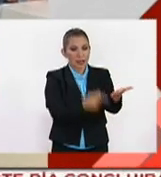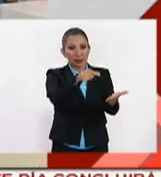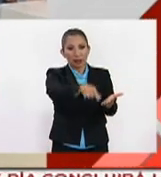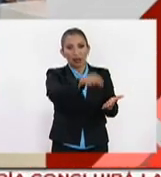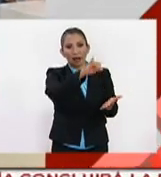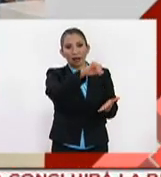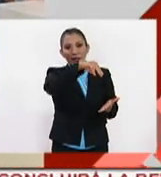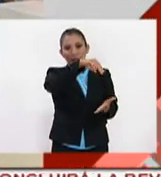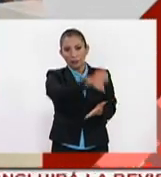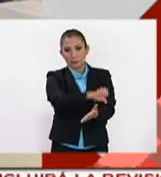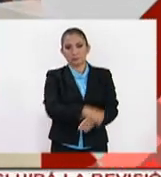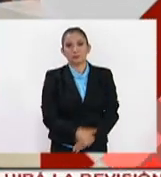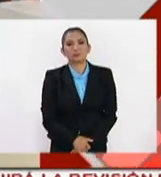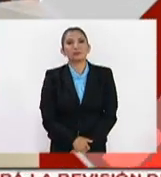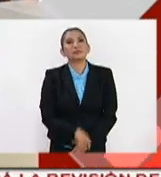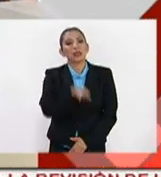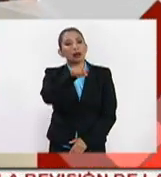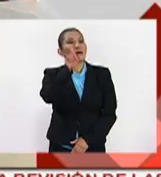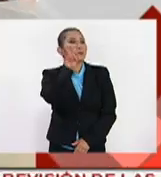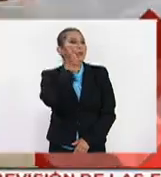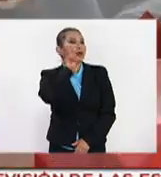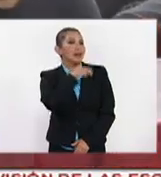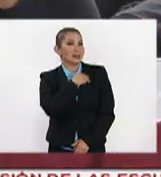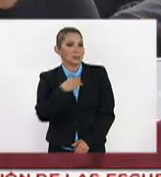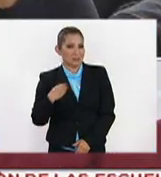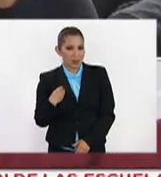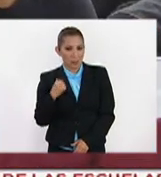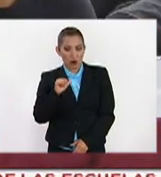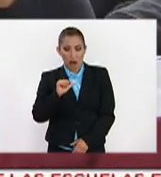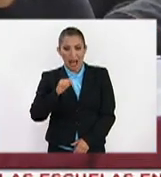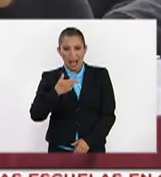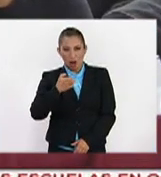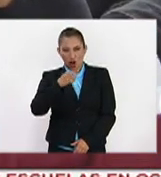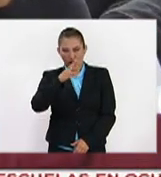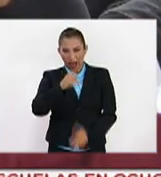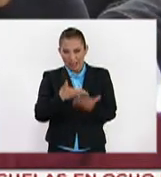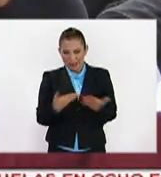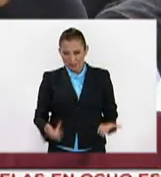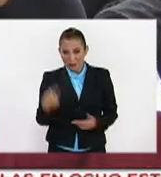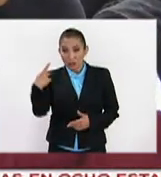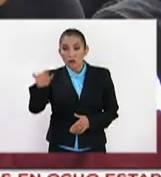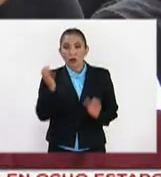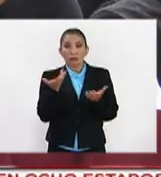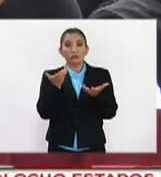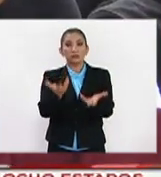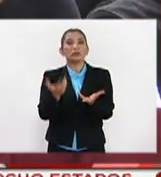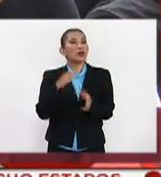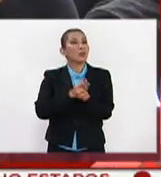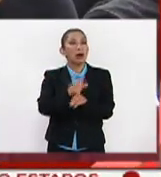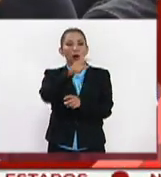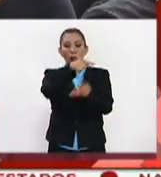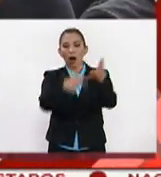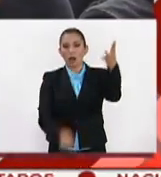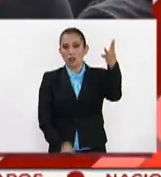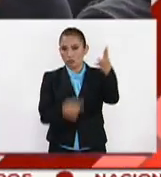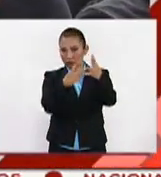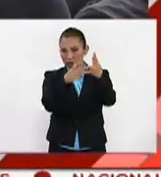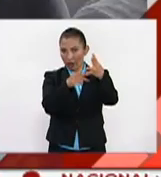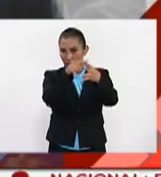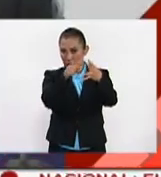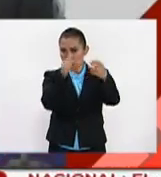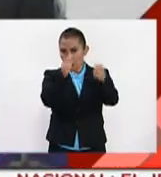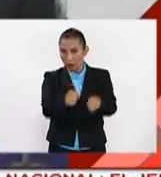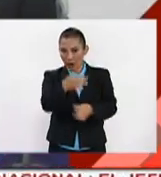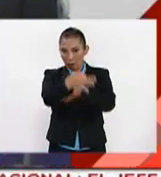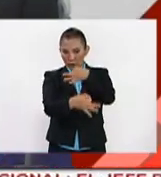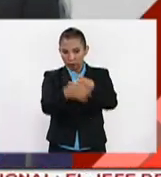la sede del instituto. La integrante de Iniciativa Ahora precisó que su aspiración se basa en 4 ejes principales: